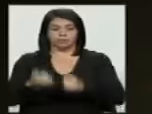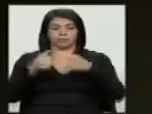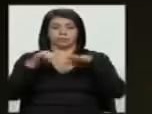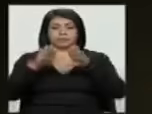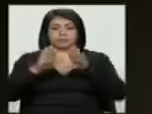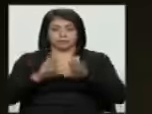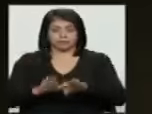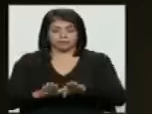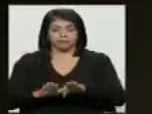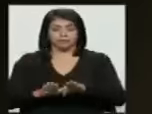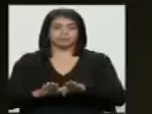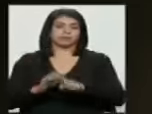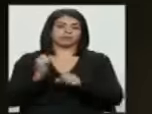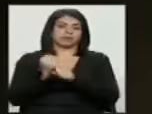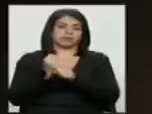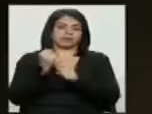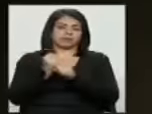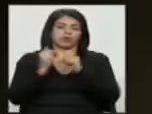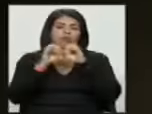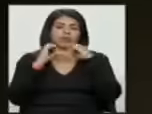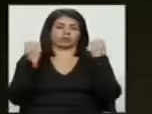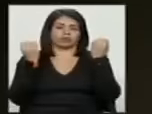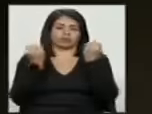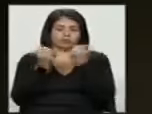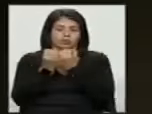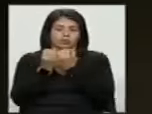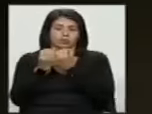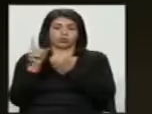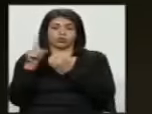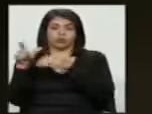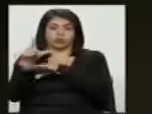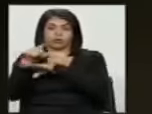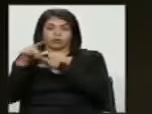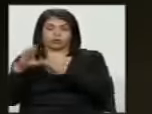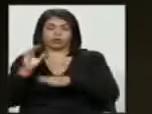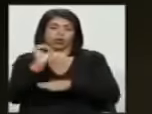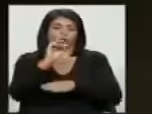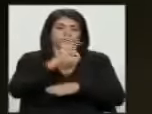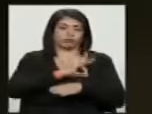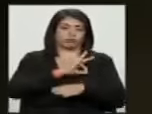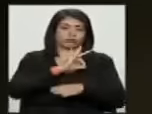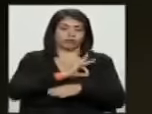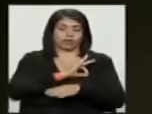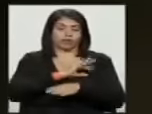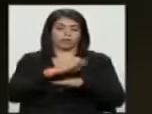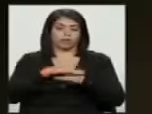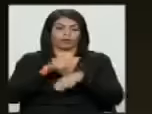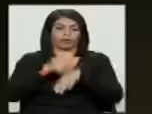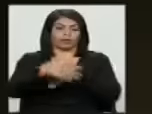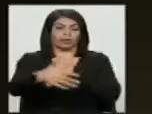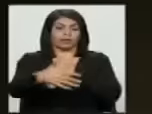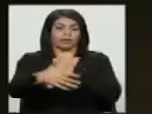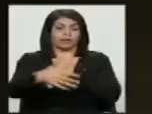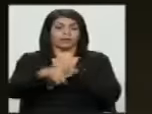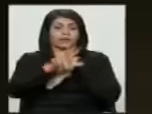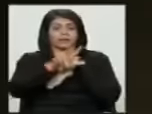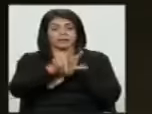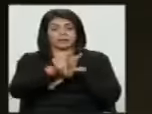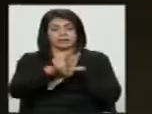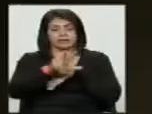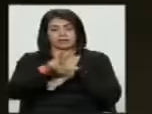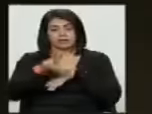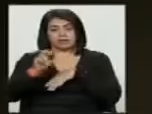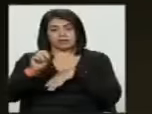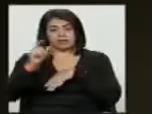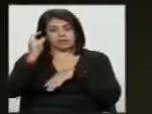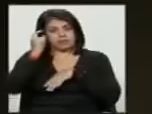se puede suspender el funcionamiento de la organización no gubernamental u organización social sin fines de lucro por un lapso máximo